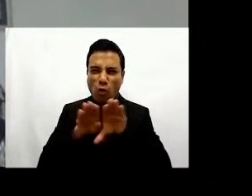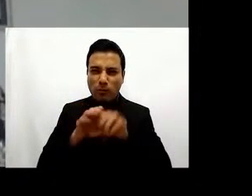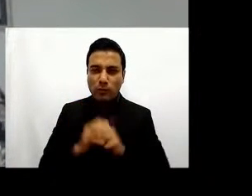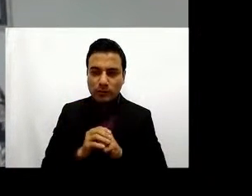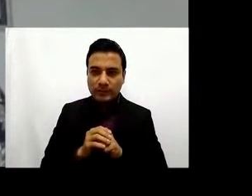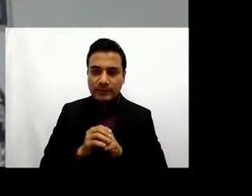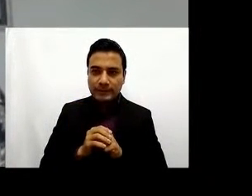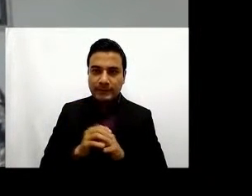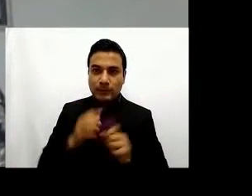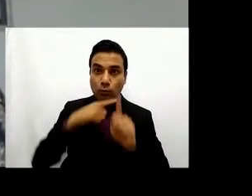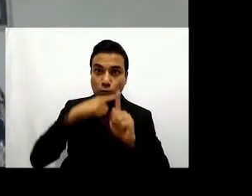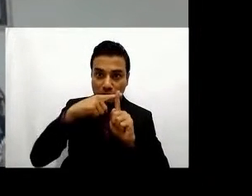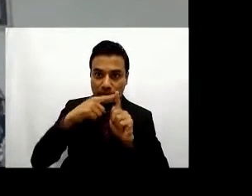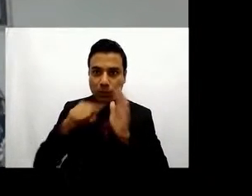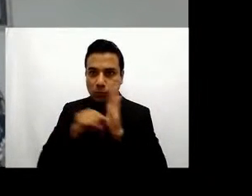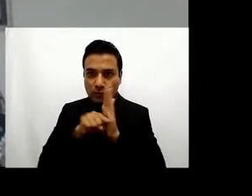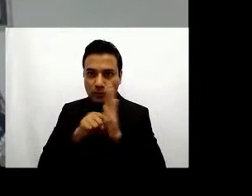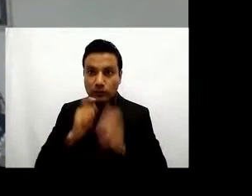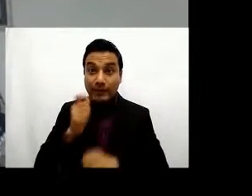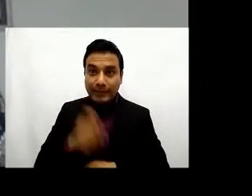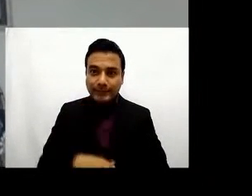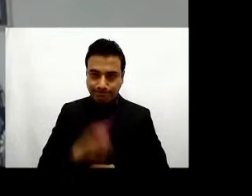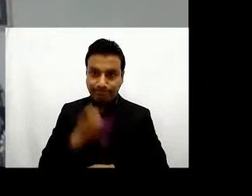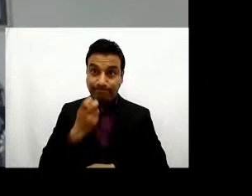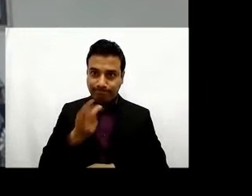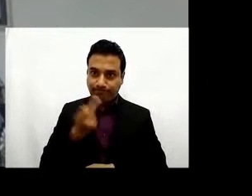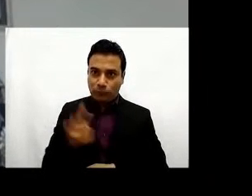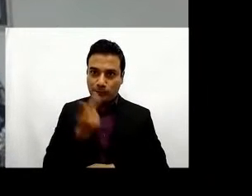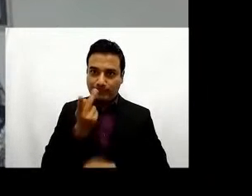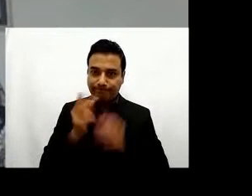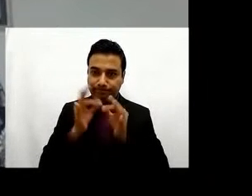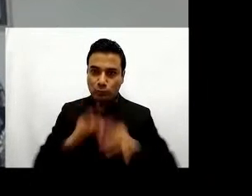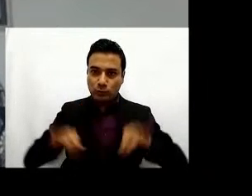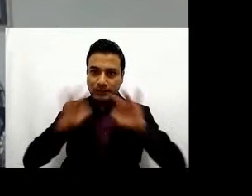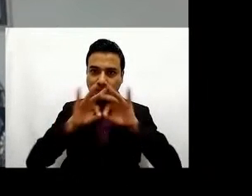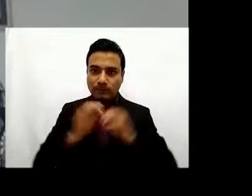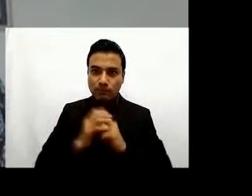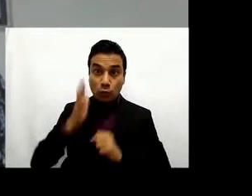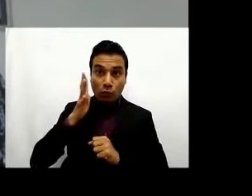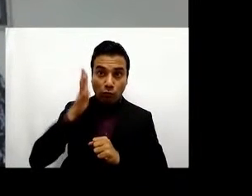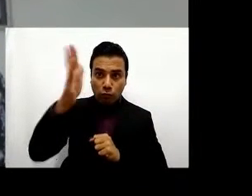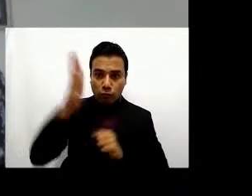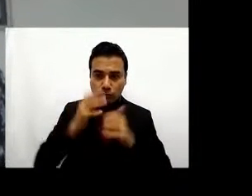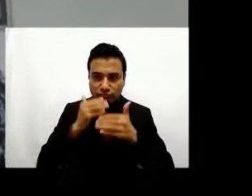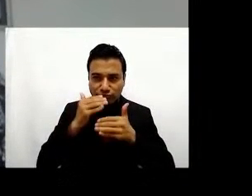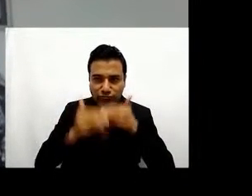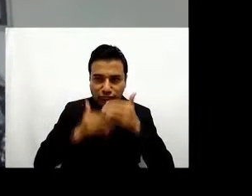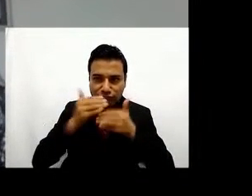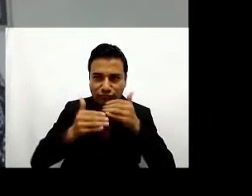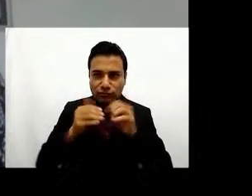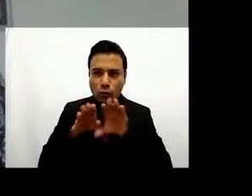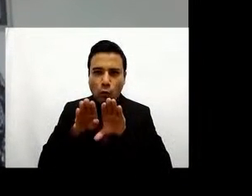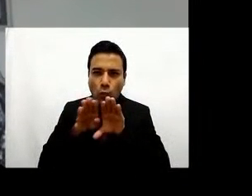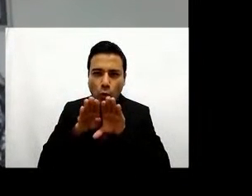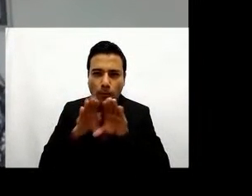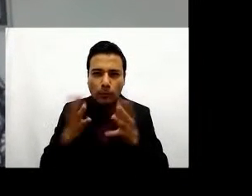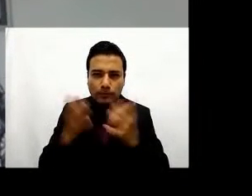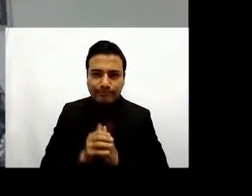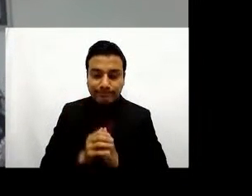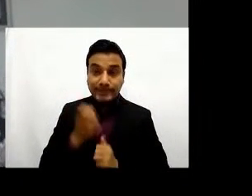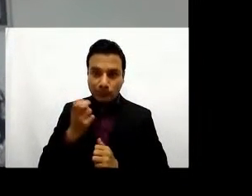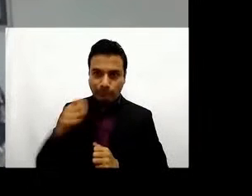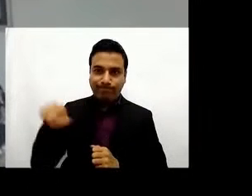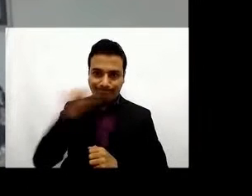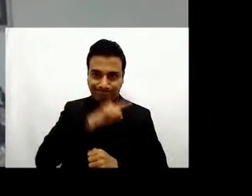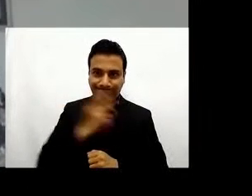que nos parece que son preguntas muy importantes, y hacia dónde tienen que caminar en este